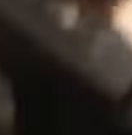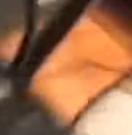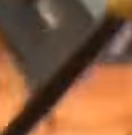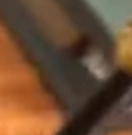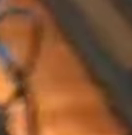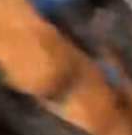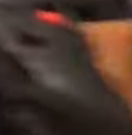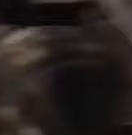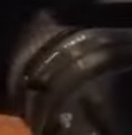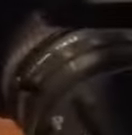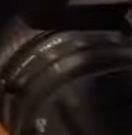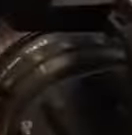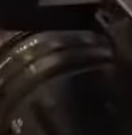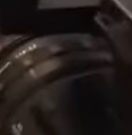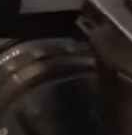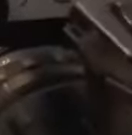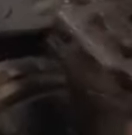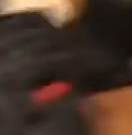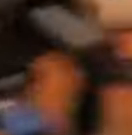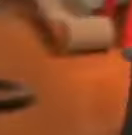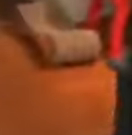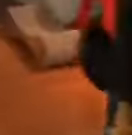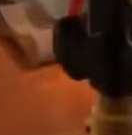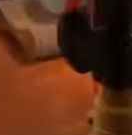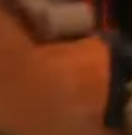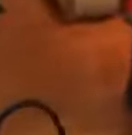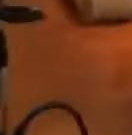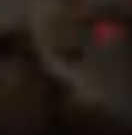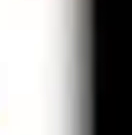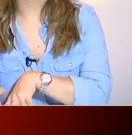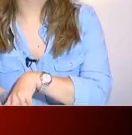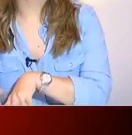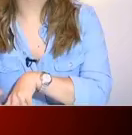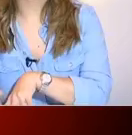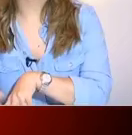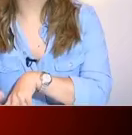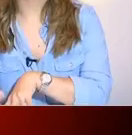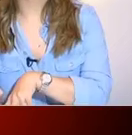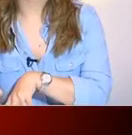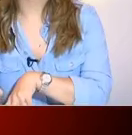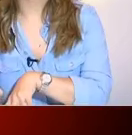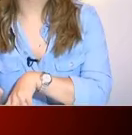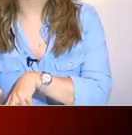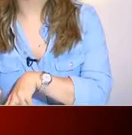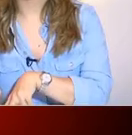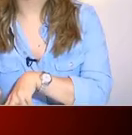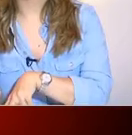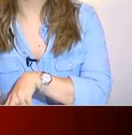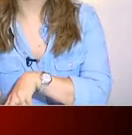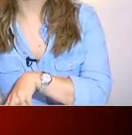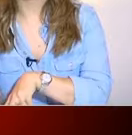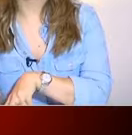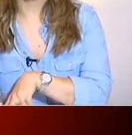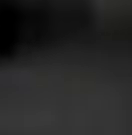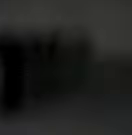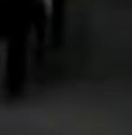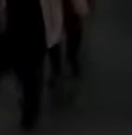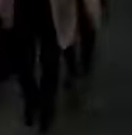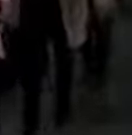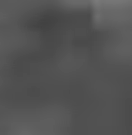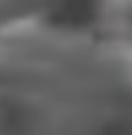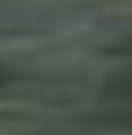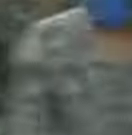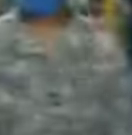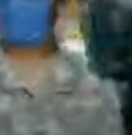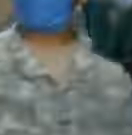continúa. Es momento de adaptarse, reinventarse, de seguir esforzándose cuidando nuestra salud.